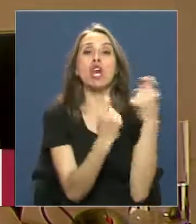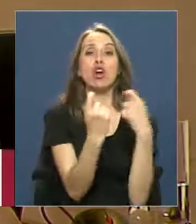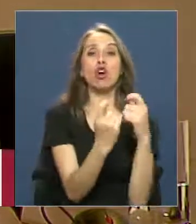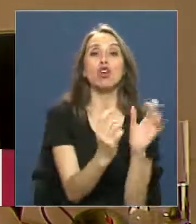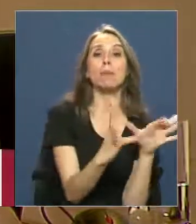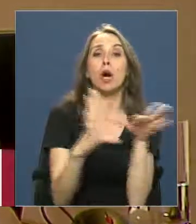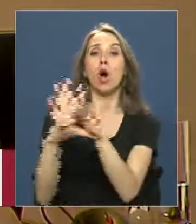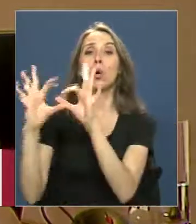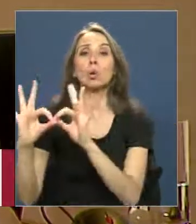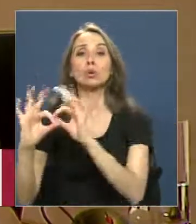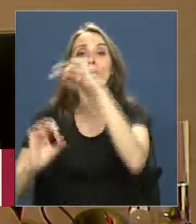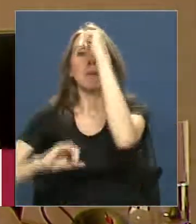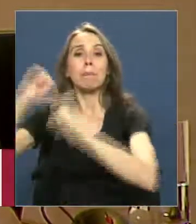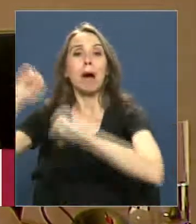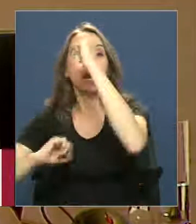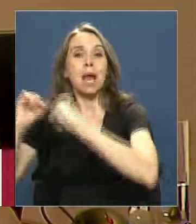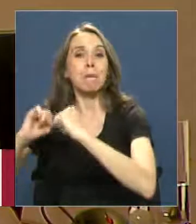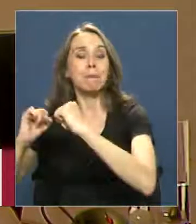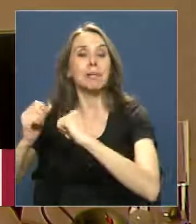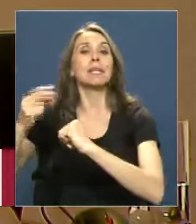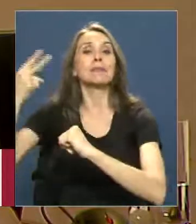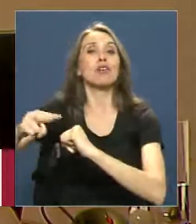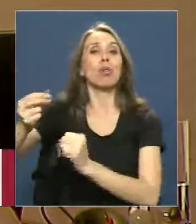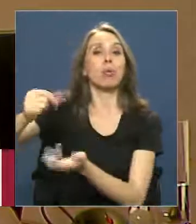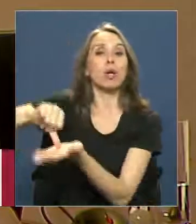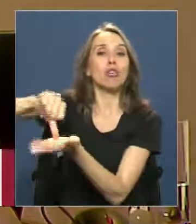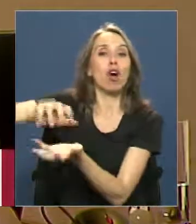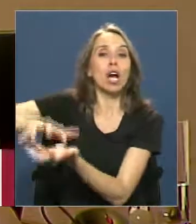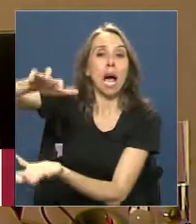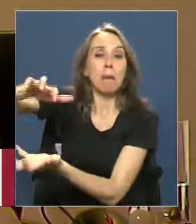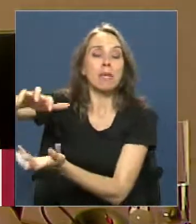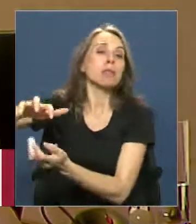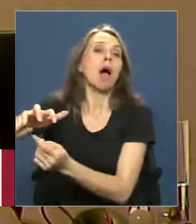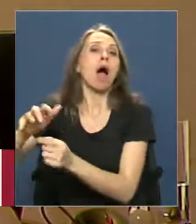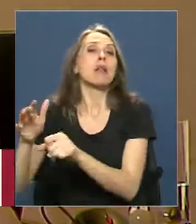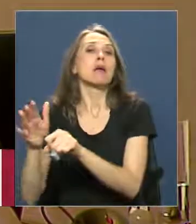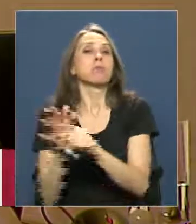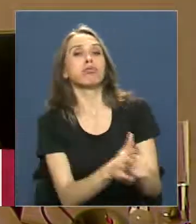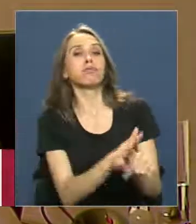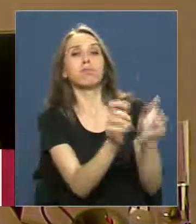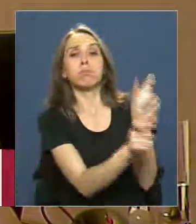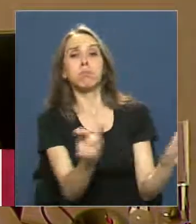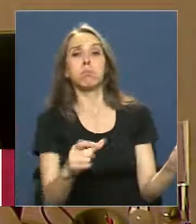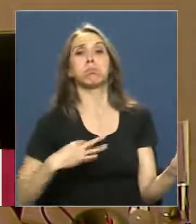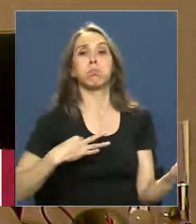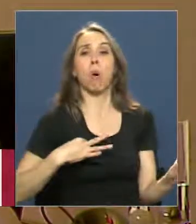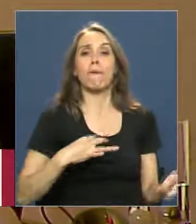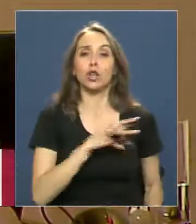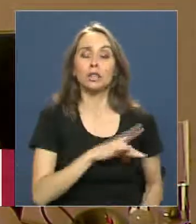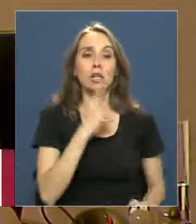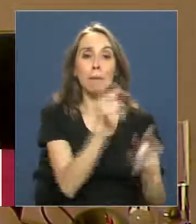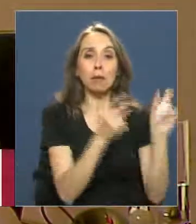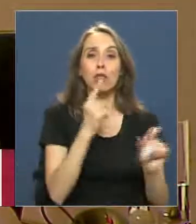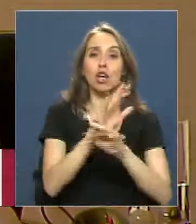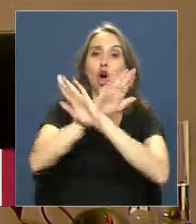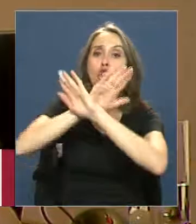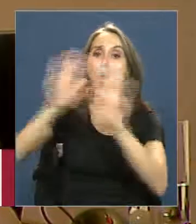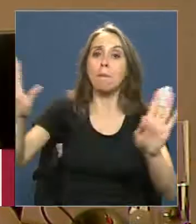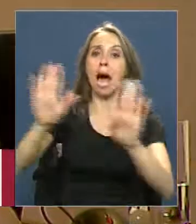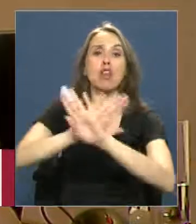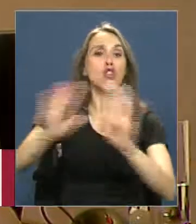y capitales, a costa del bienestar, por cierto, del pueblo chileno. La gente dijo basta, no más